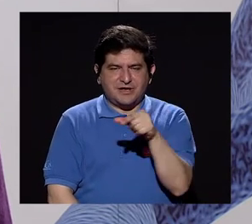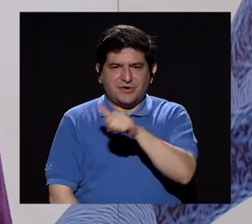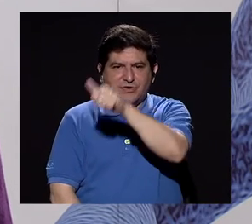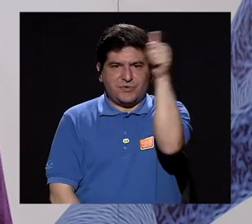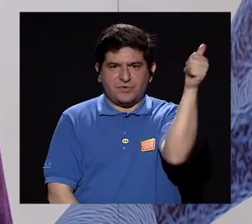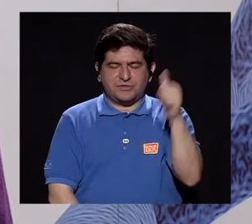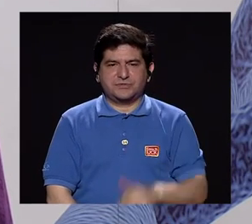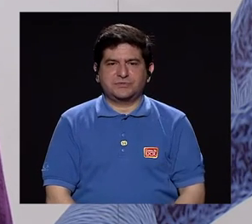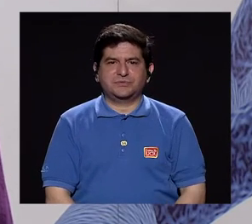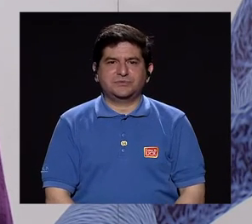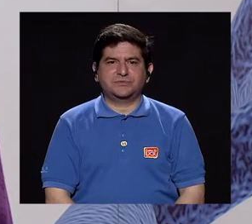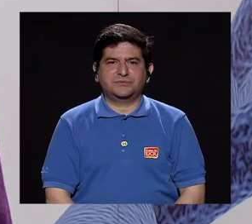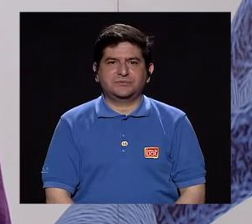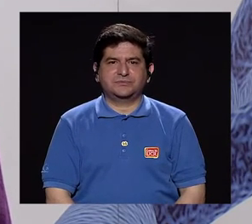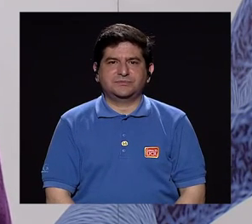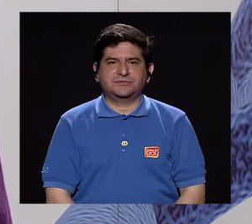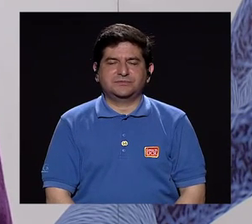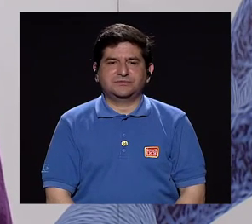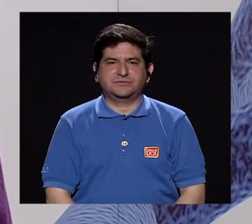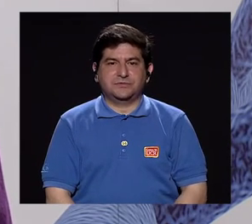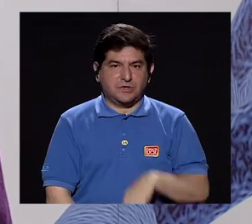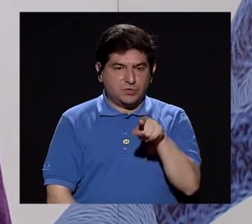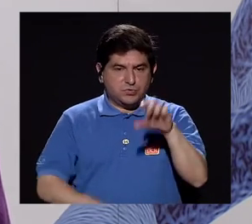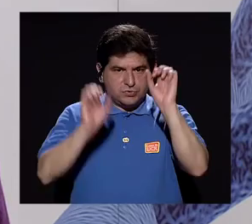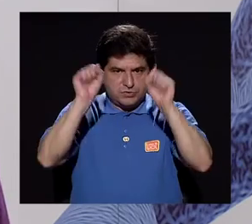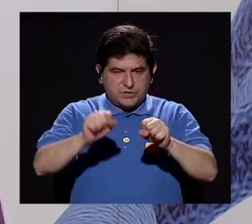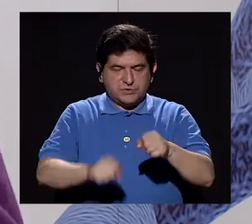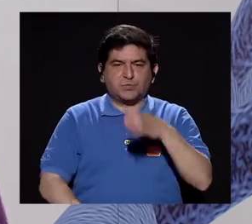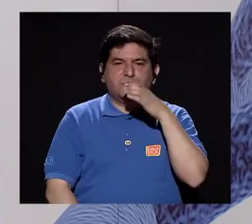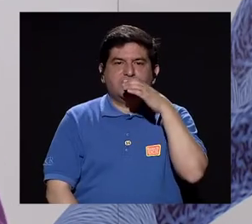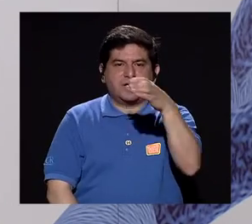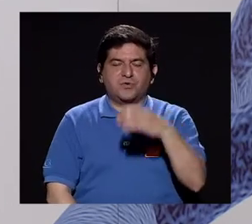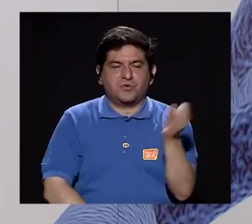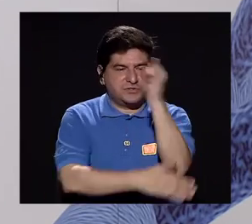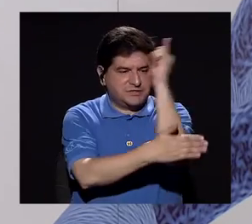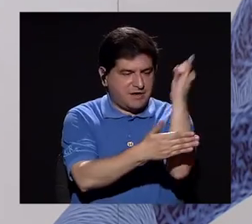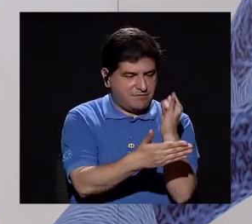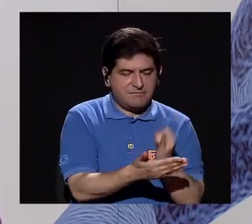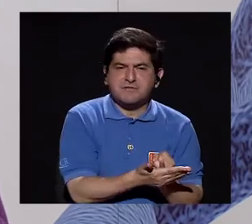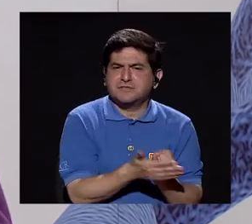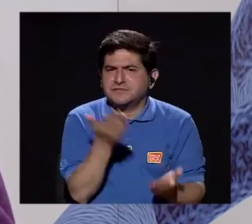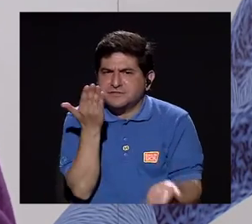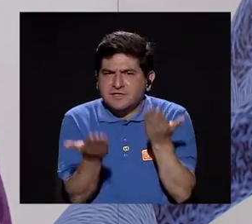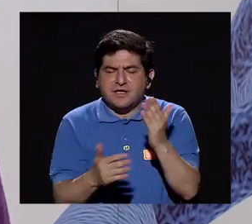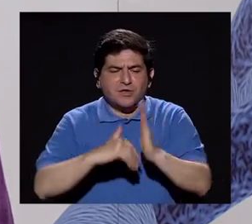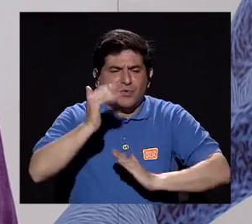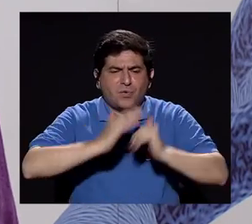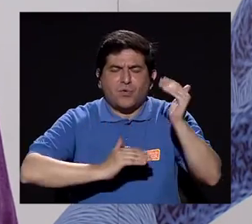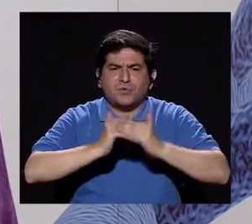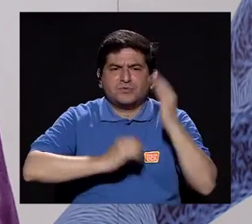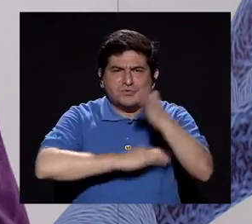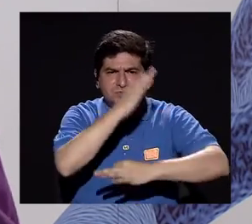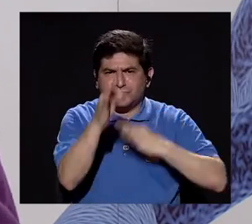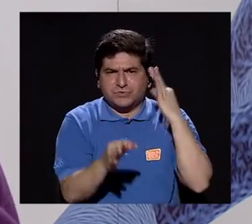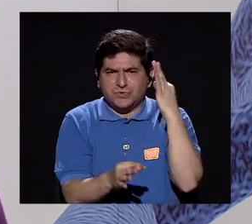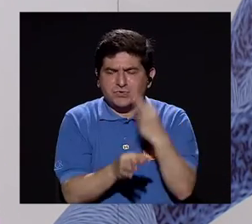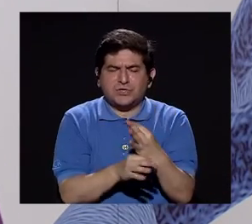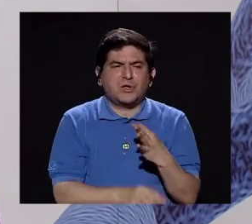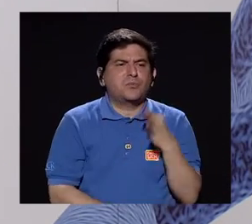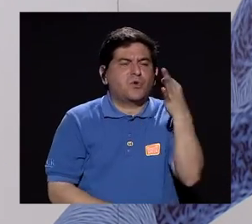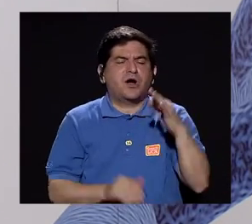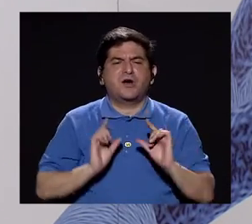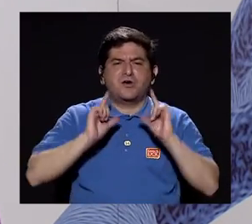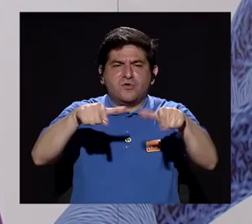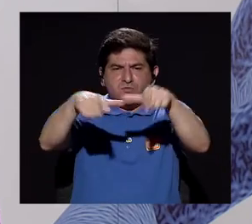resul ustedes pueden generar recomendar diseños o construcciones o tipos de